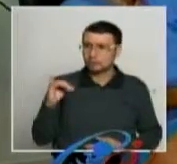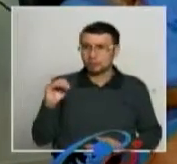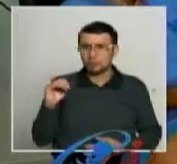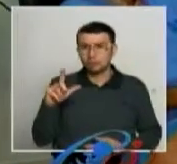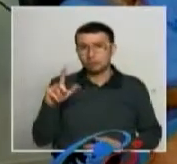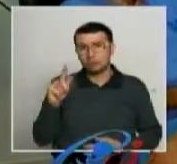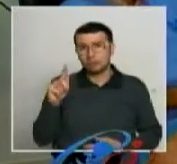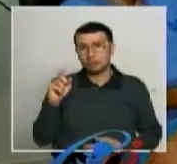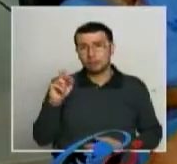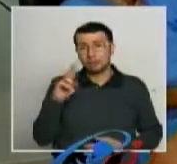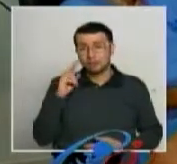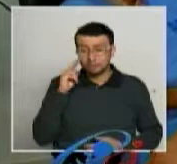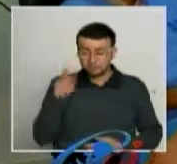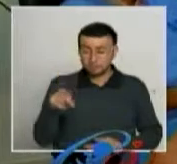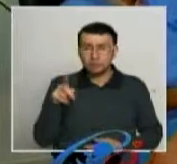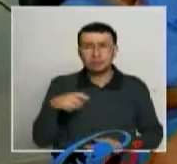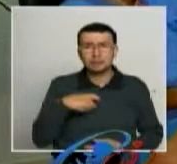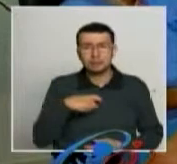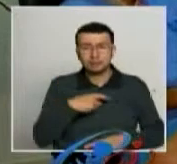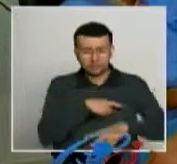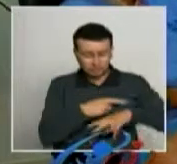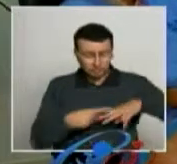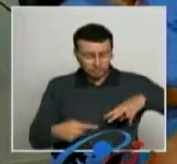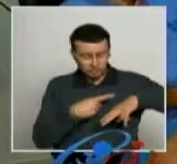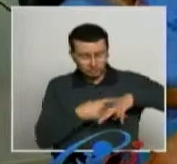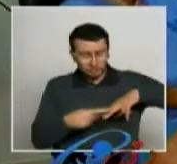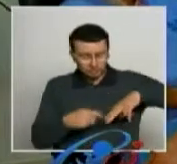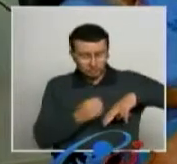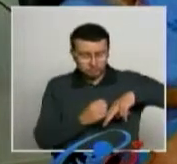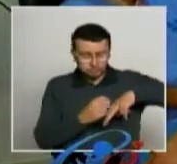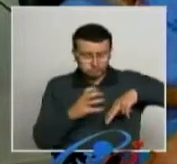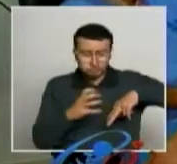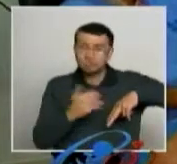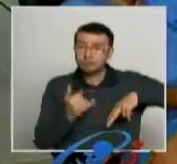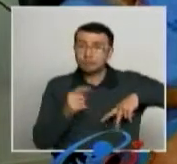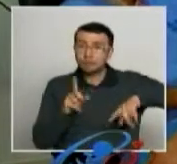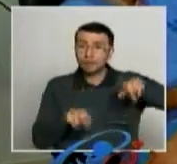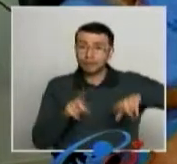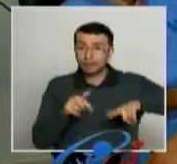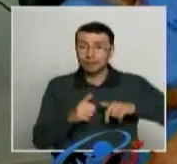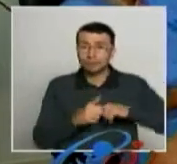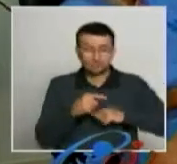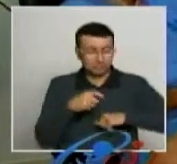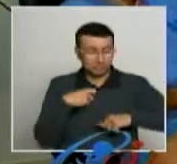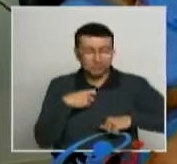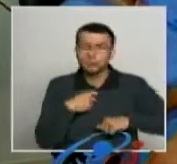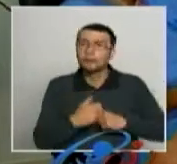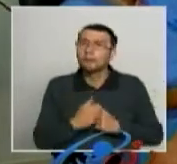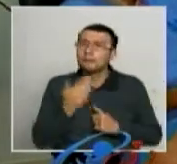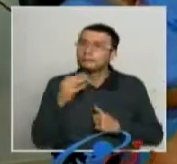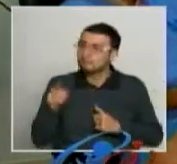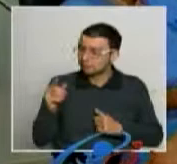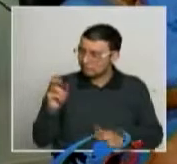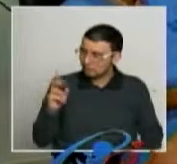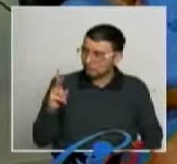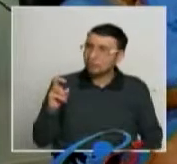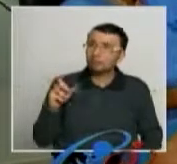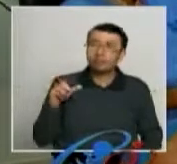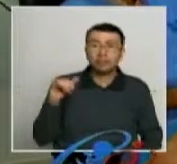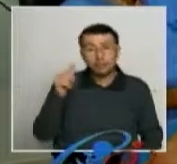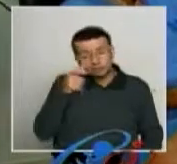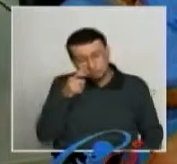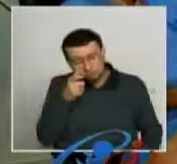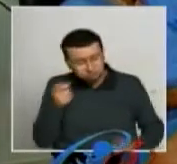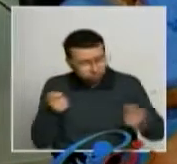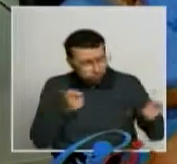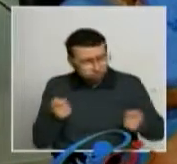que ella tiene unos vasitos, ¿cierto? Le estamos llevando a cabo el método diagnóstico a doña Evelia y todo nos